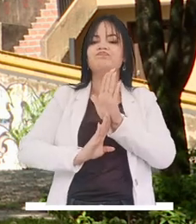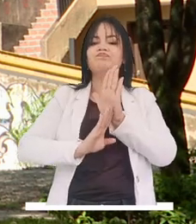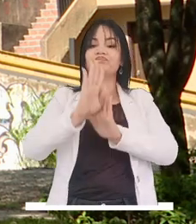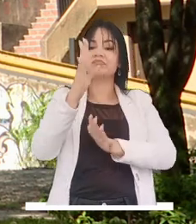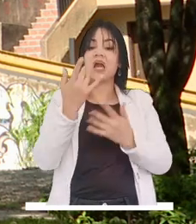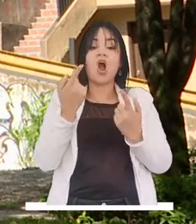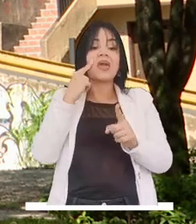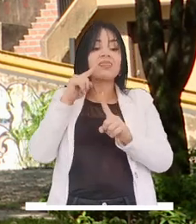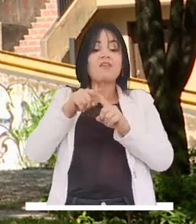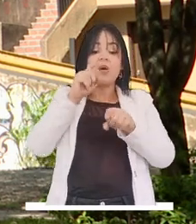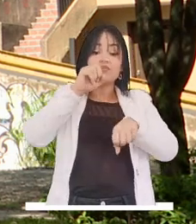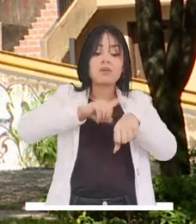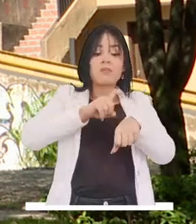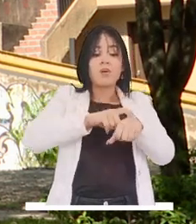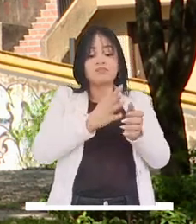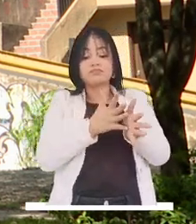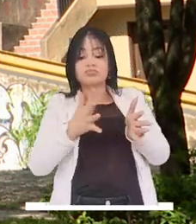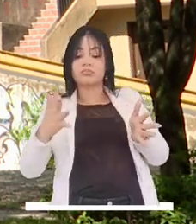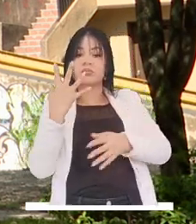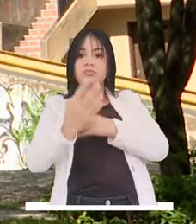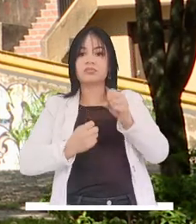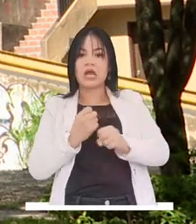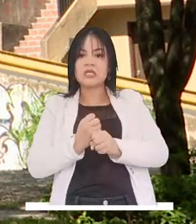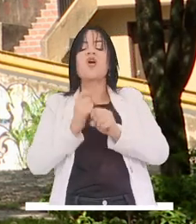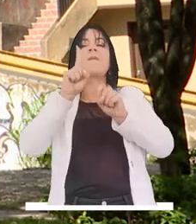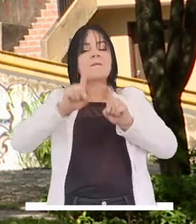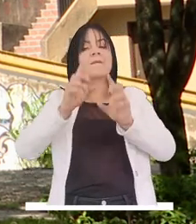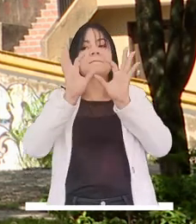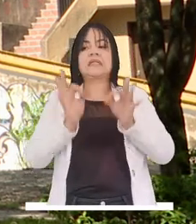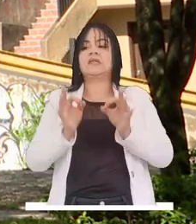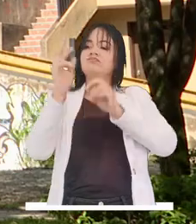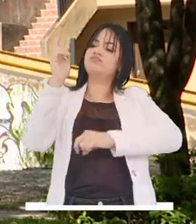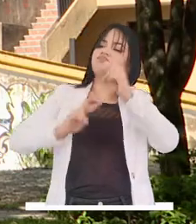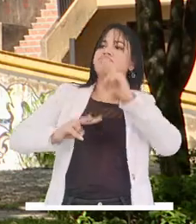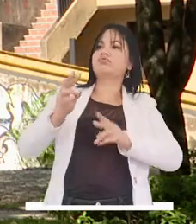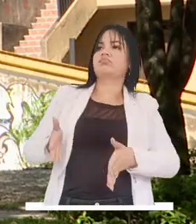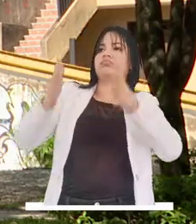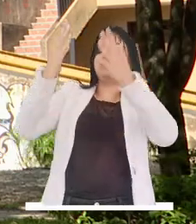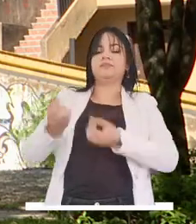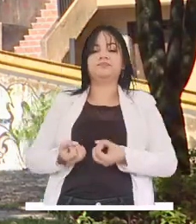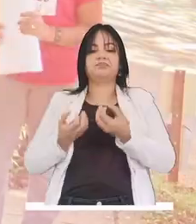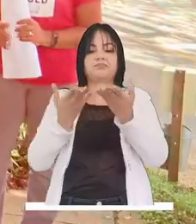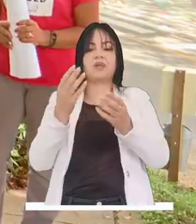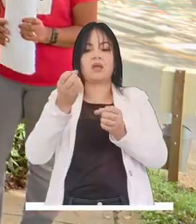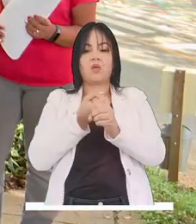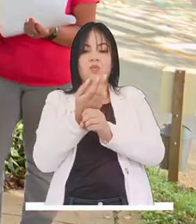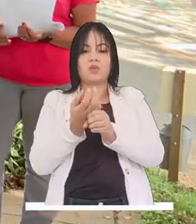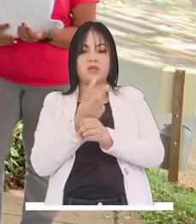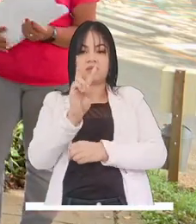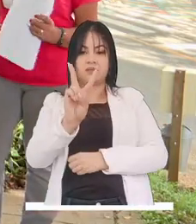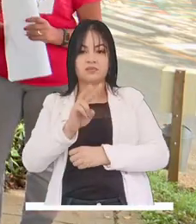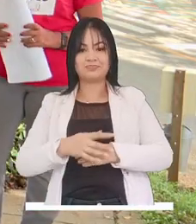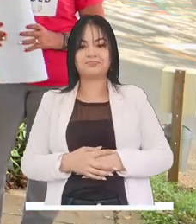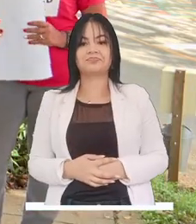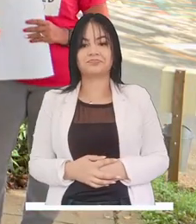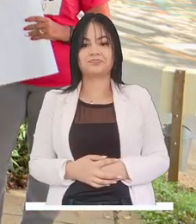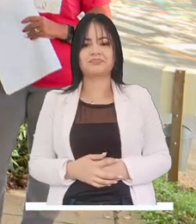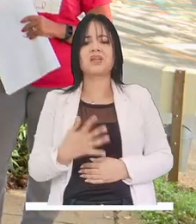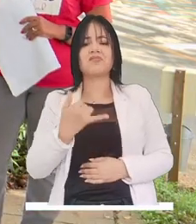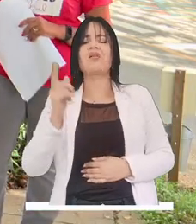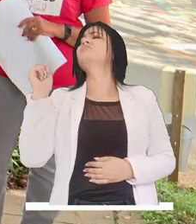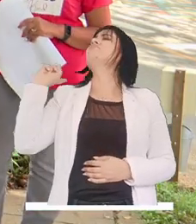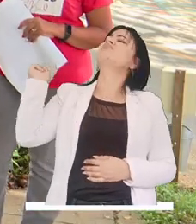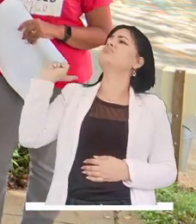que definitivamente en este cuatrenio entreguemos un centro para la Comuna 2. Nosotros hace 14 años